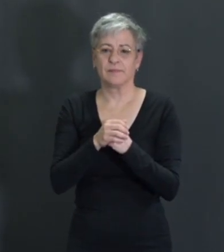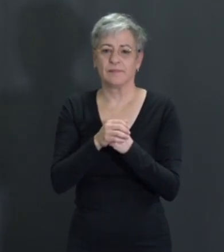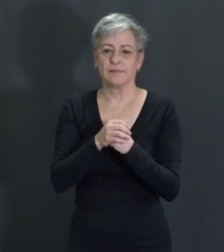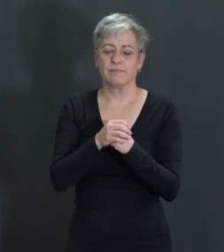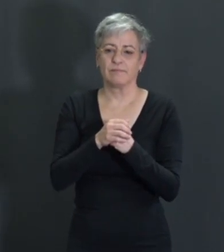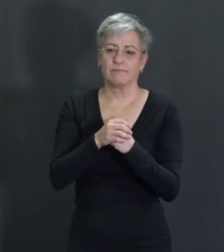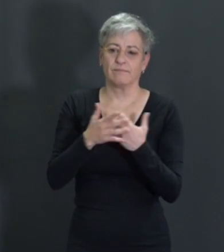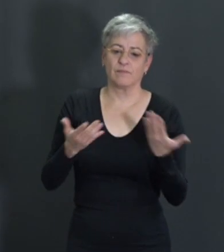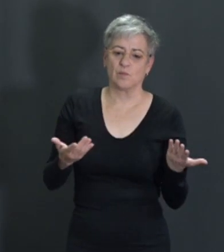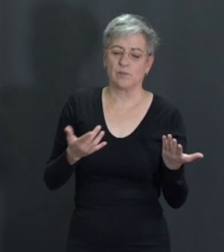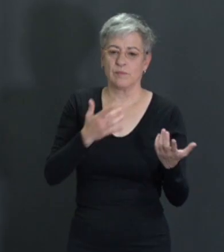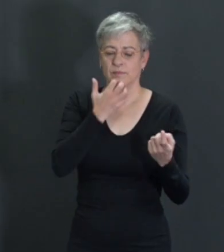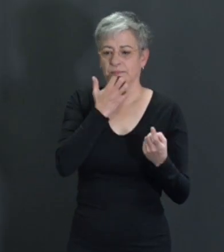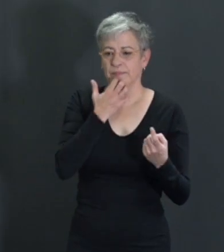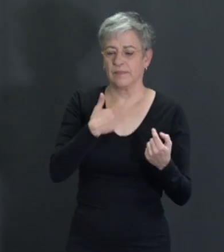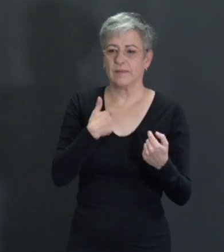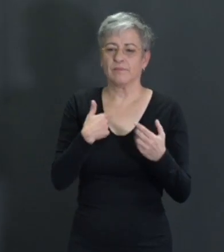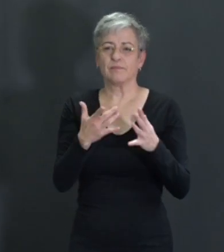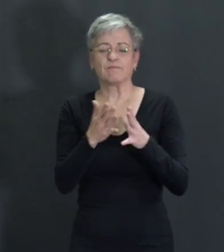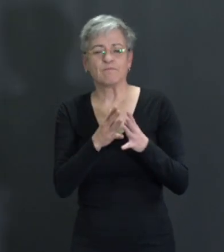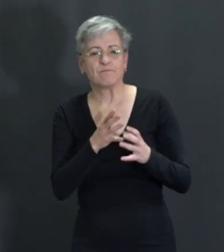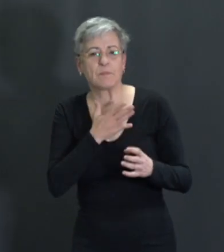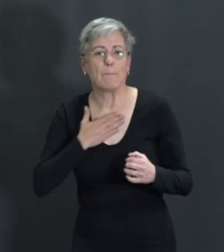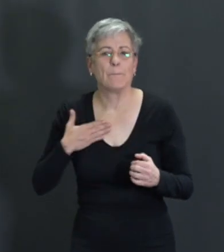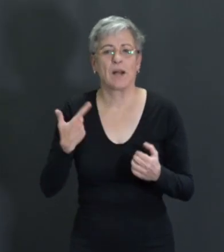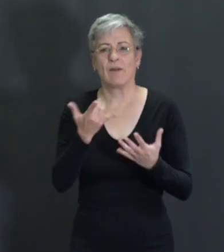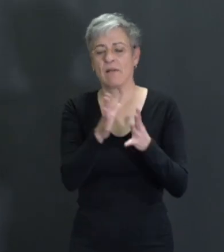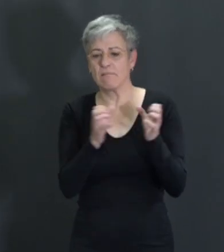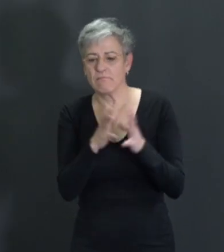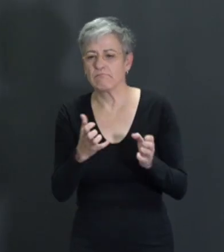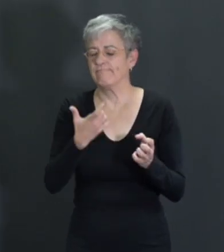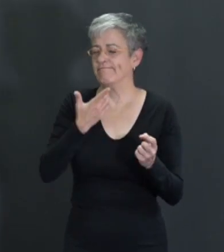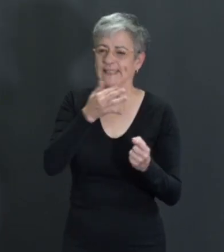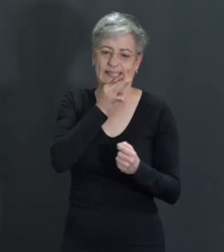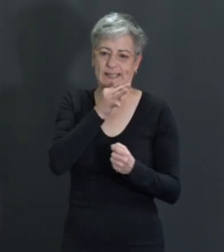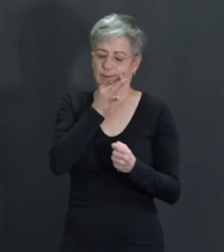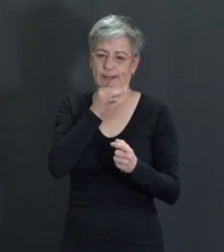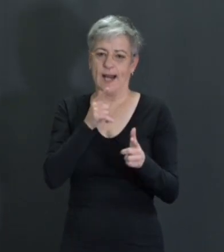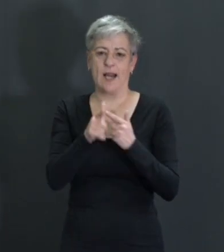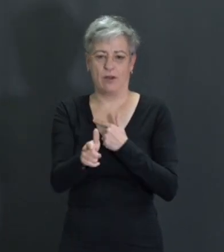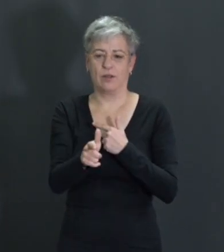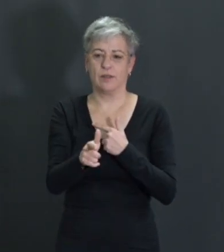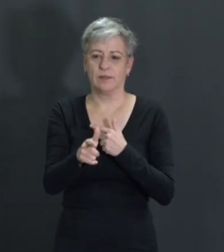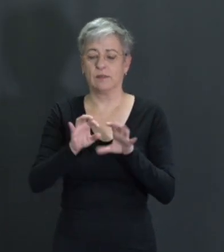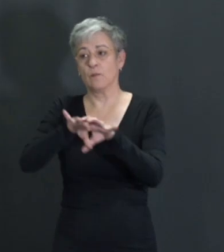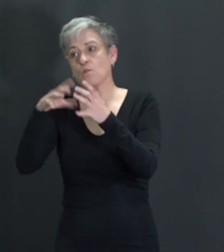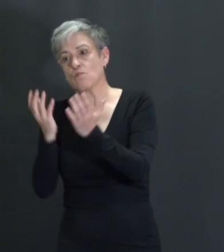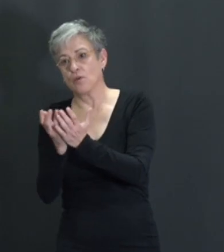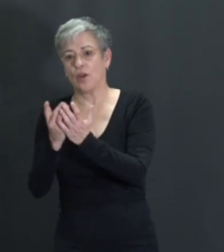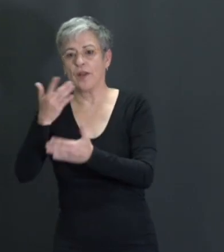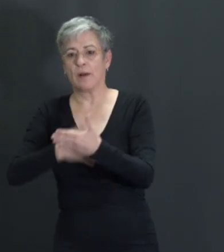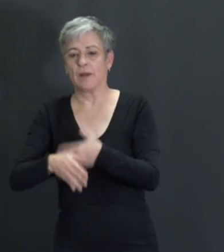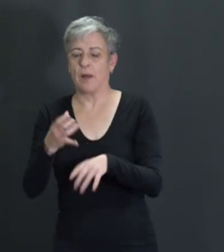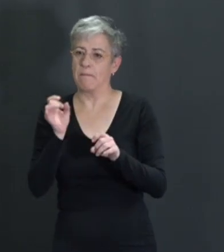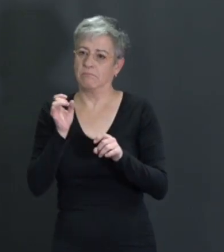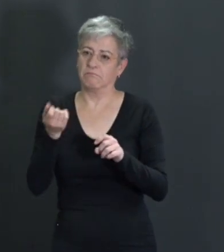nuestros conocidos como deseos y preferencias, en eso en parte como las del mundo de la discapacidad. Es decir,